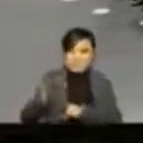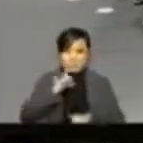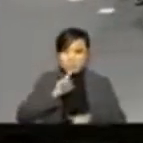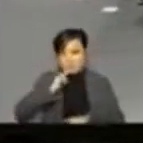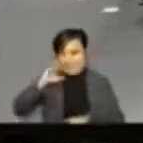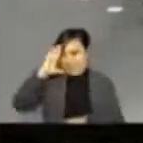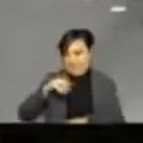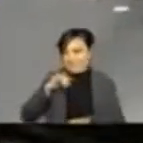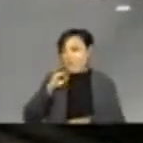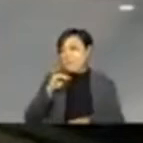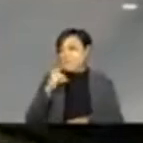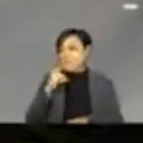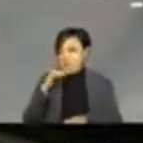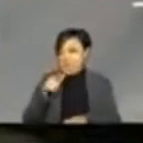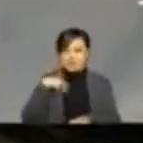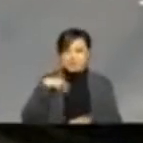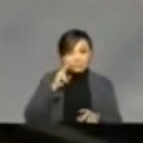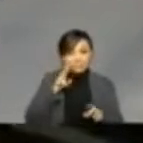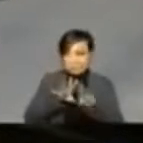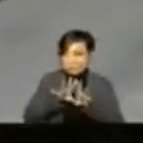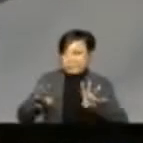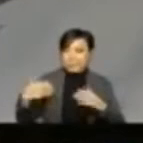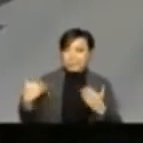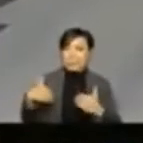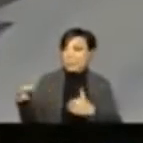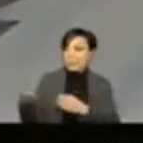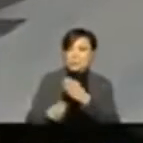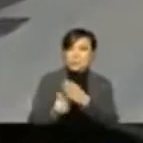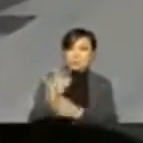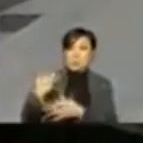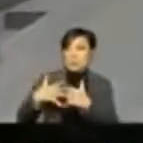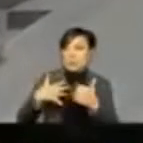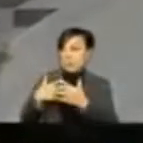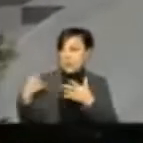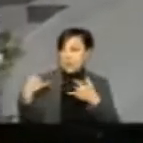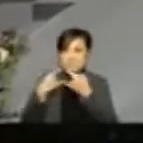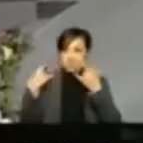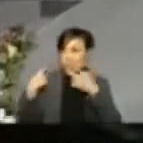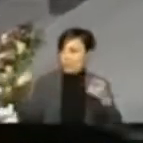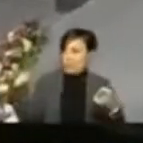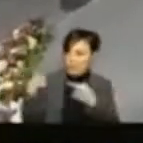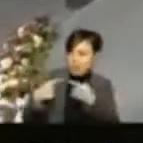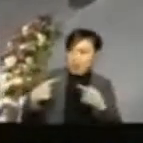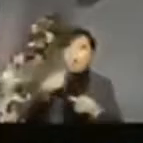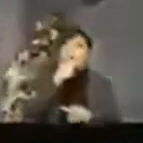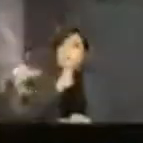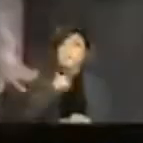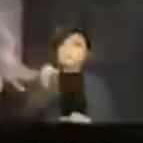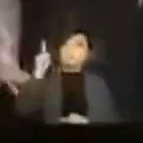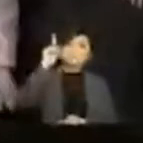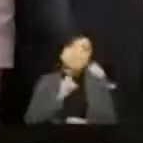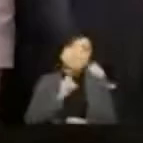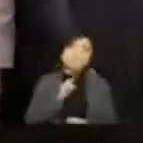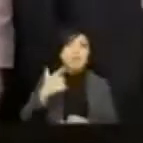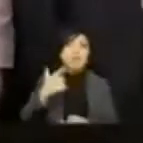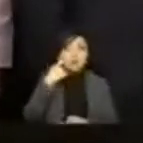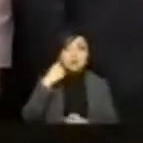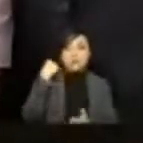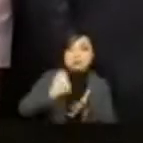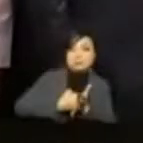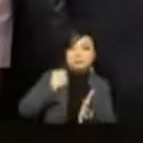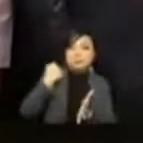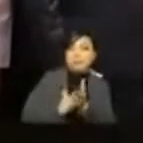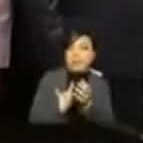supervivencia. Sin lugar a dudas, la situación actual